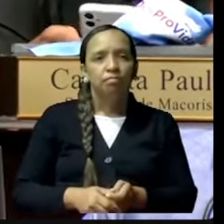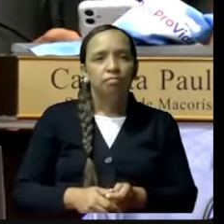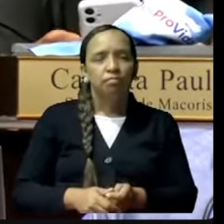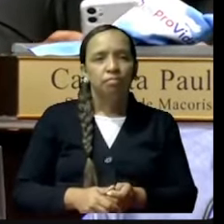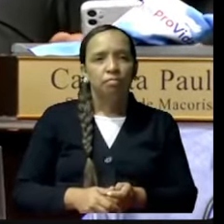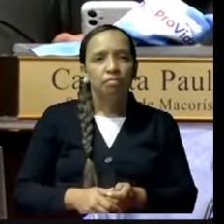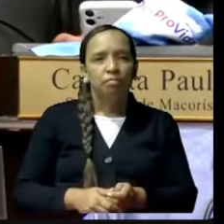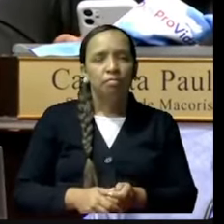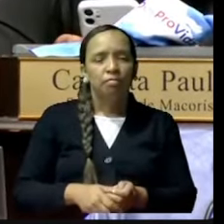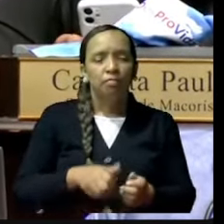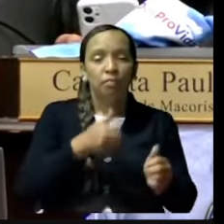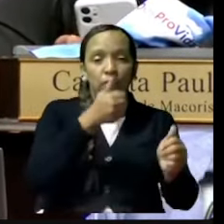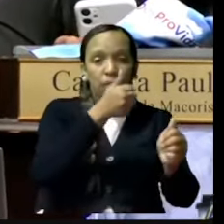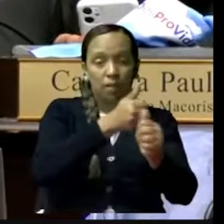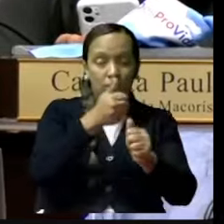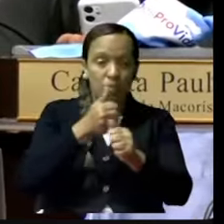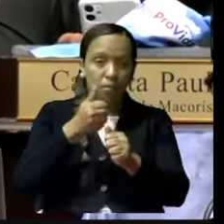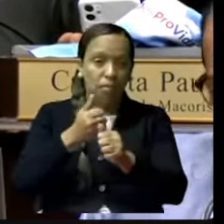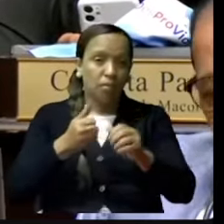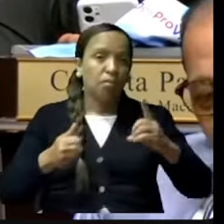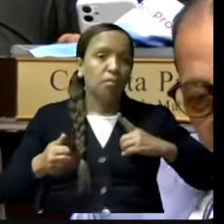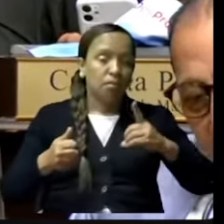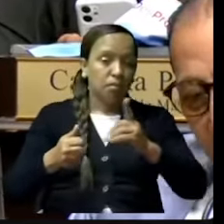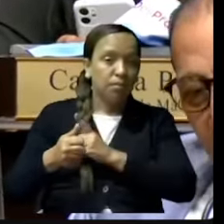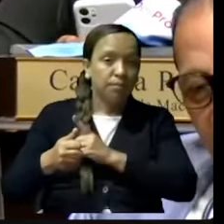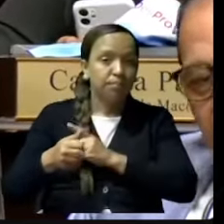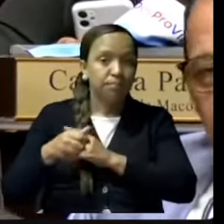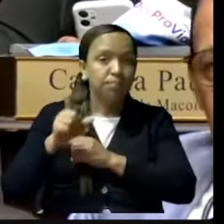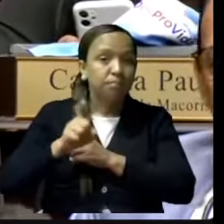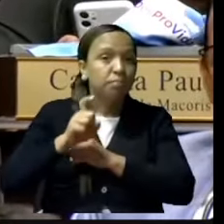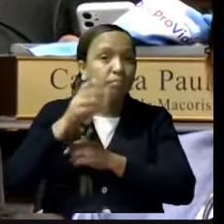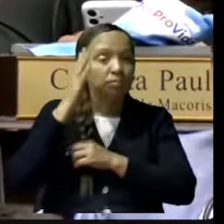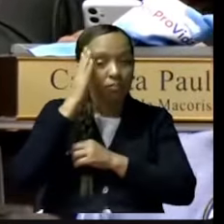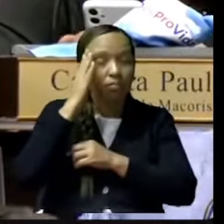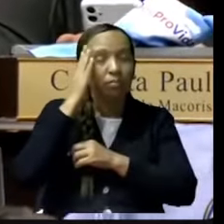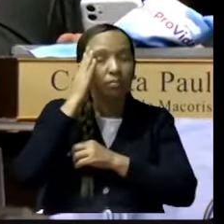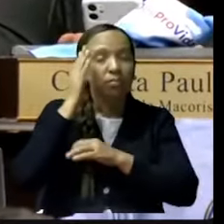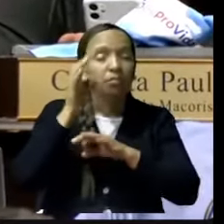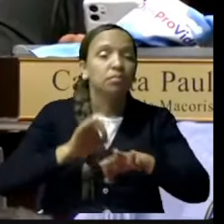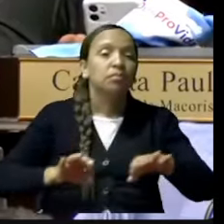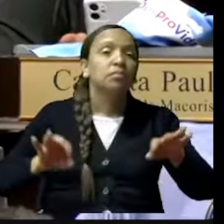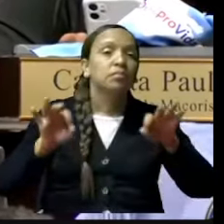Usted como político o como diputado va a una dirección